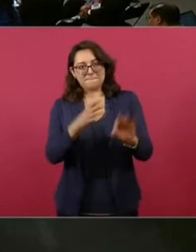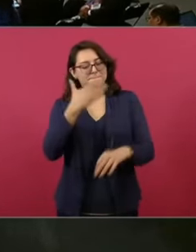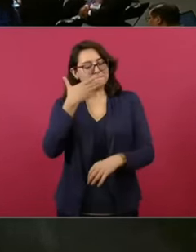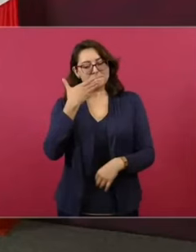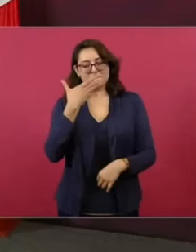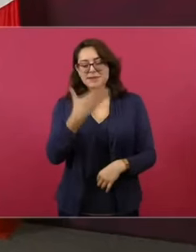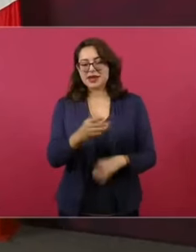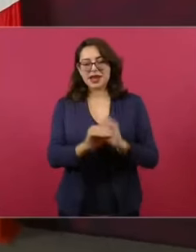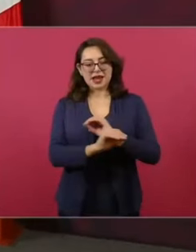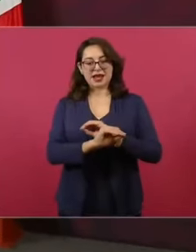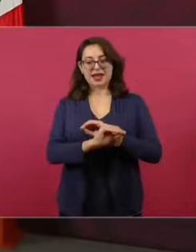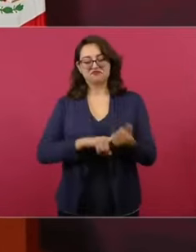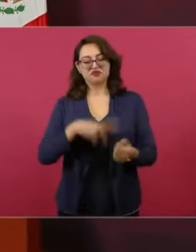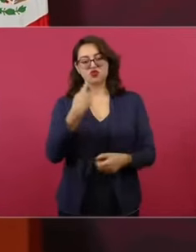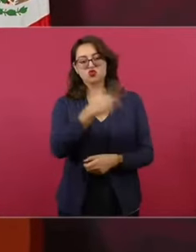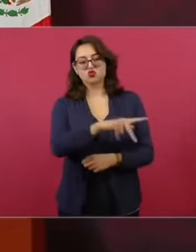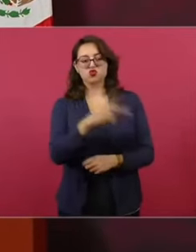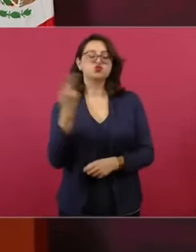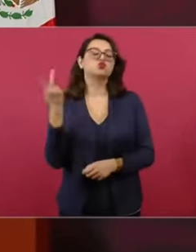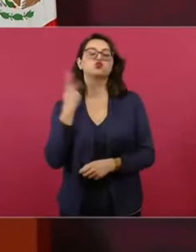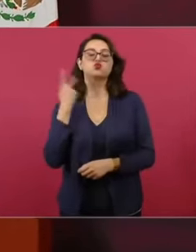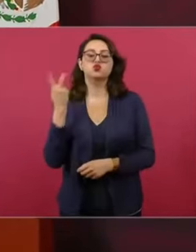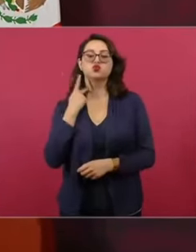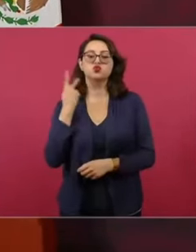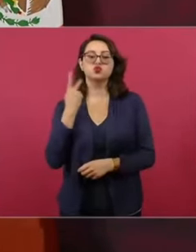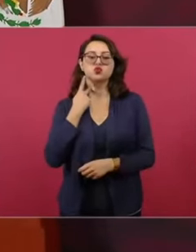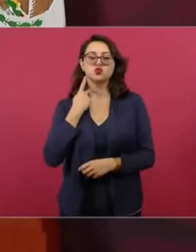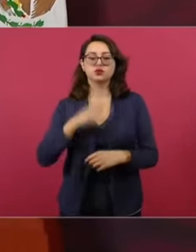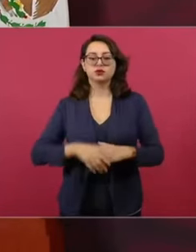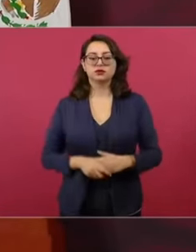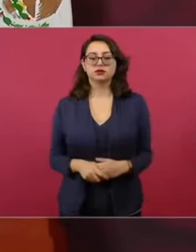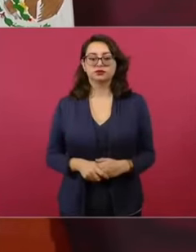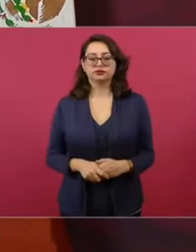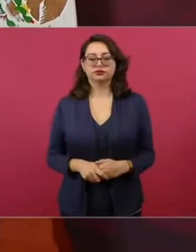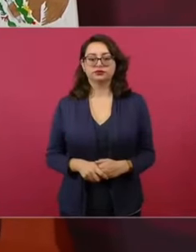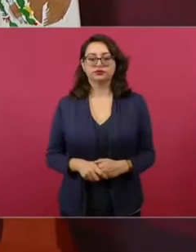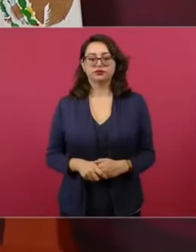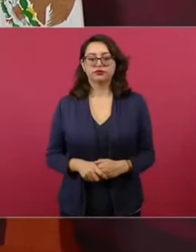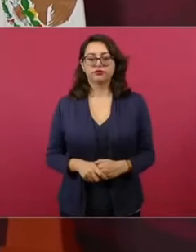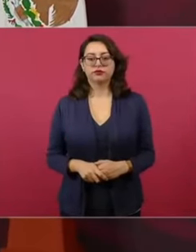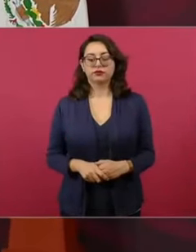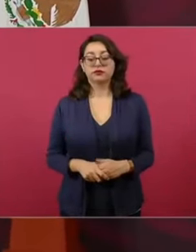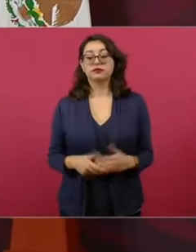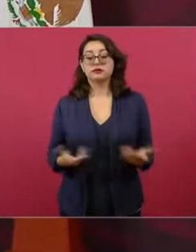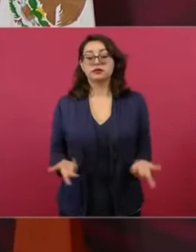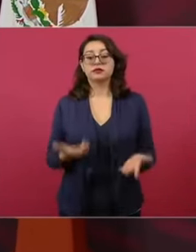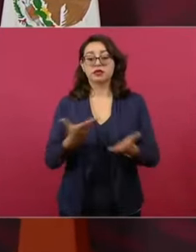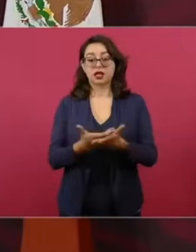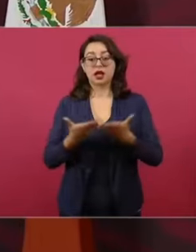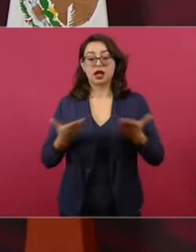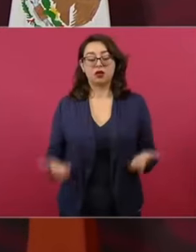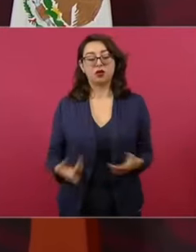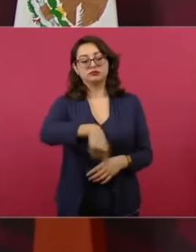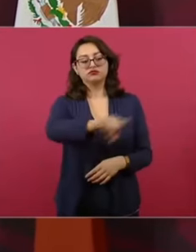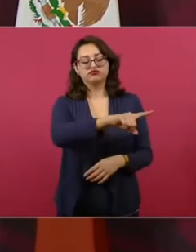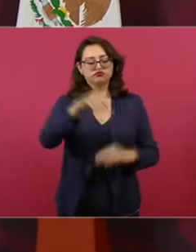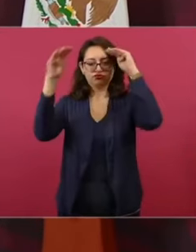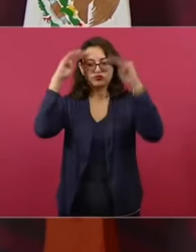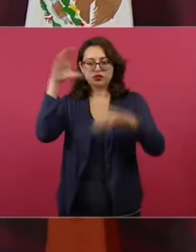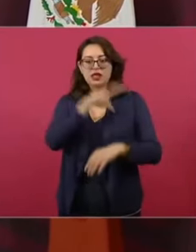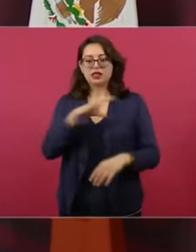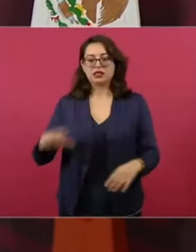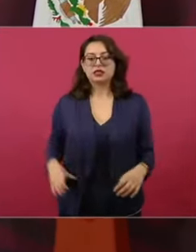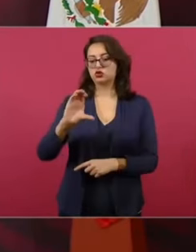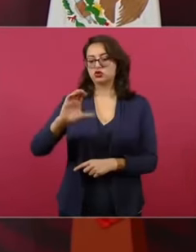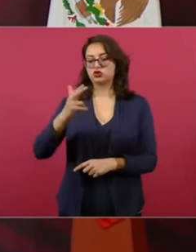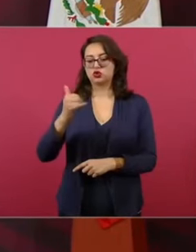¿Y por qué Xóchitl? De nuevo, repito, bueno, es que trabajó con Fox.